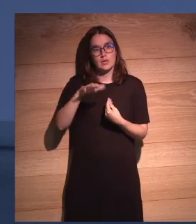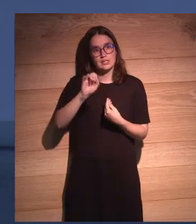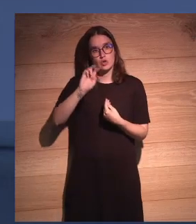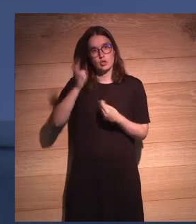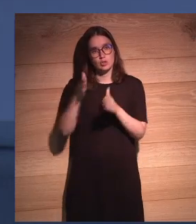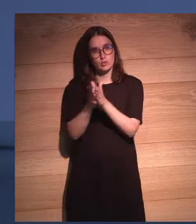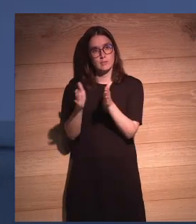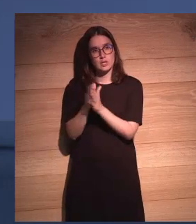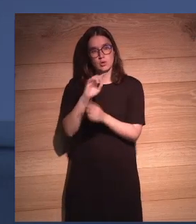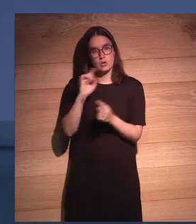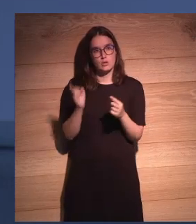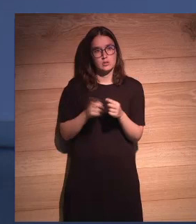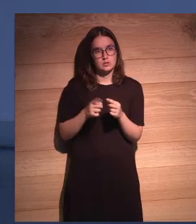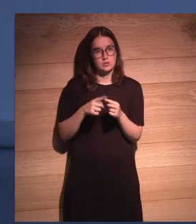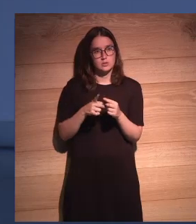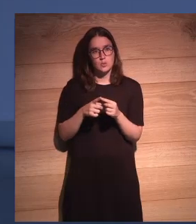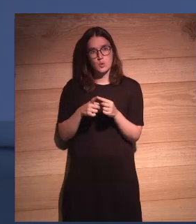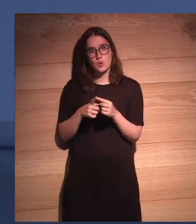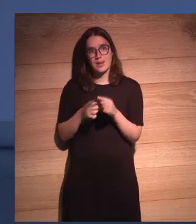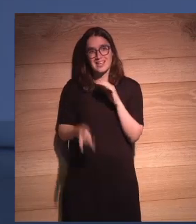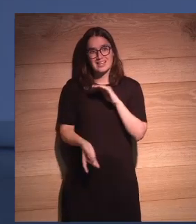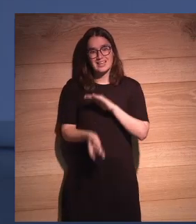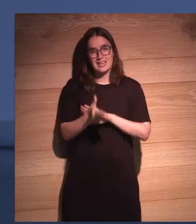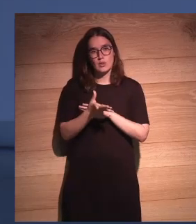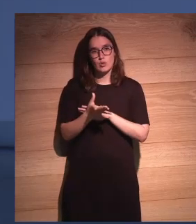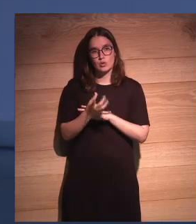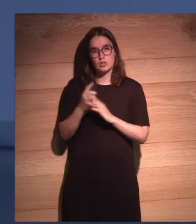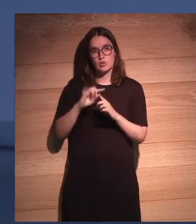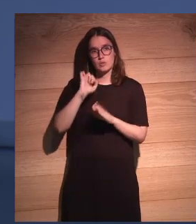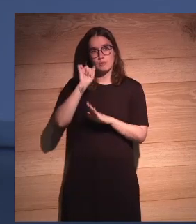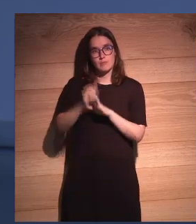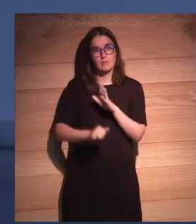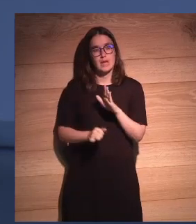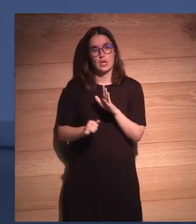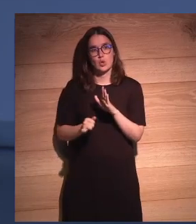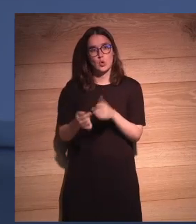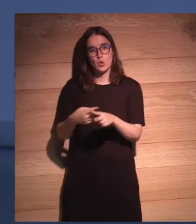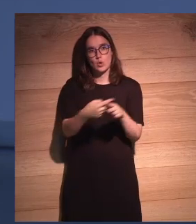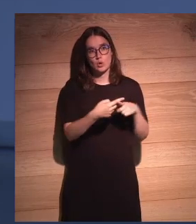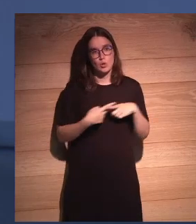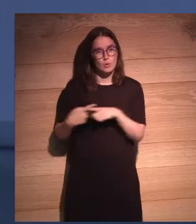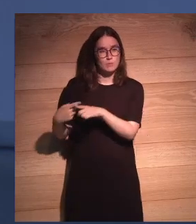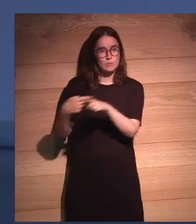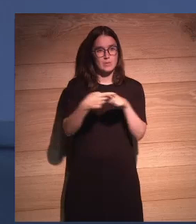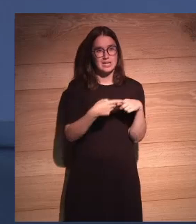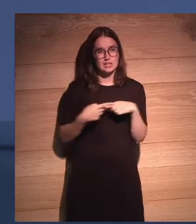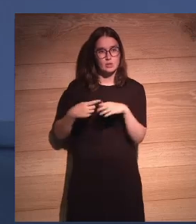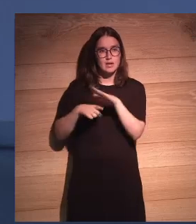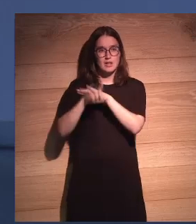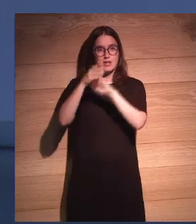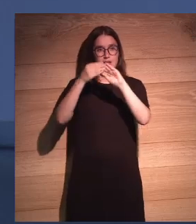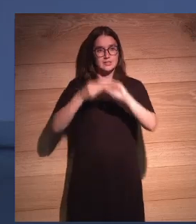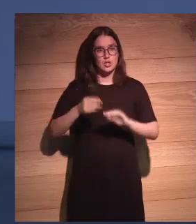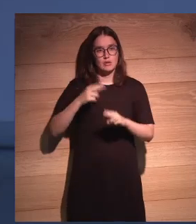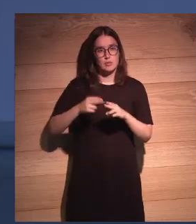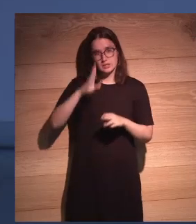partners. Uno, la creación de un marco compartido para desarrollo de la